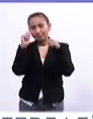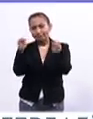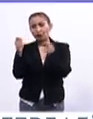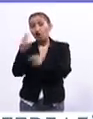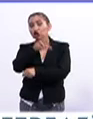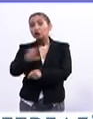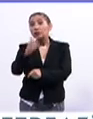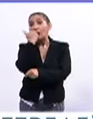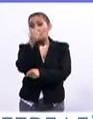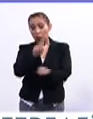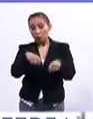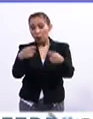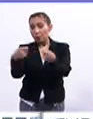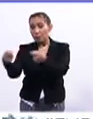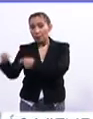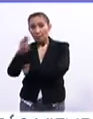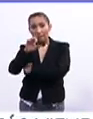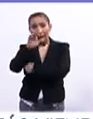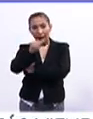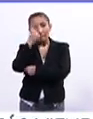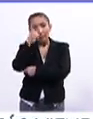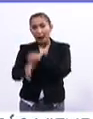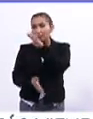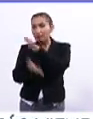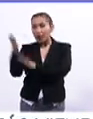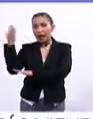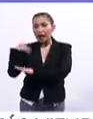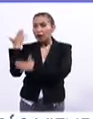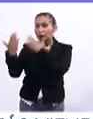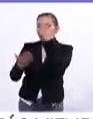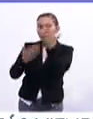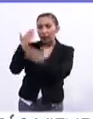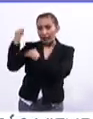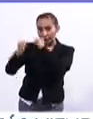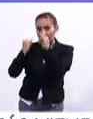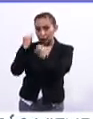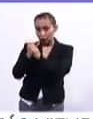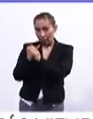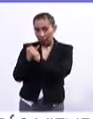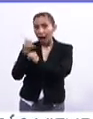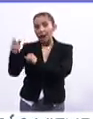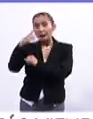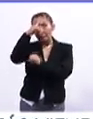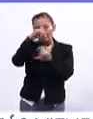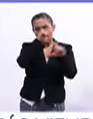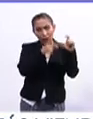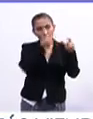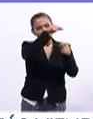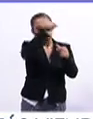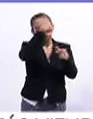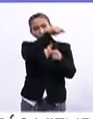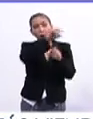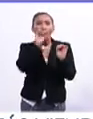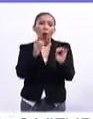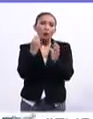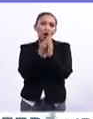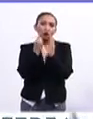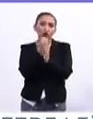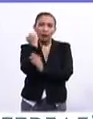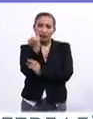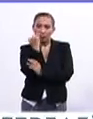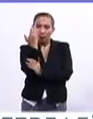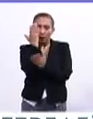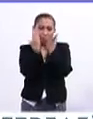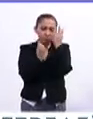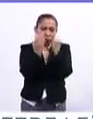más de 800 alumnos para hacer estancias de movilidad internacionales, nacionales, y también para cursos de idioma, que